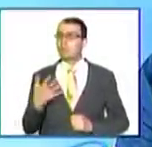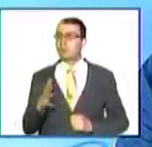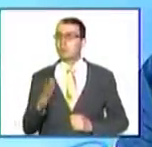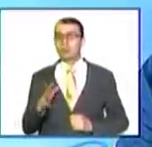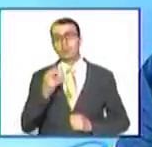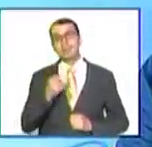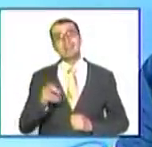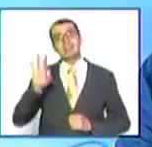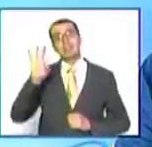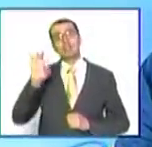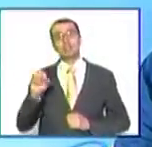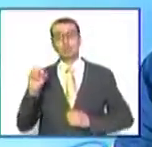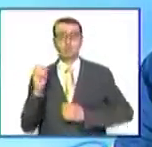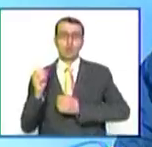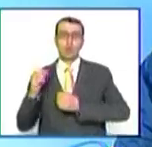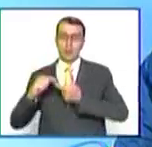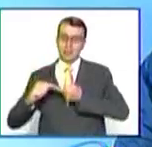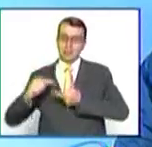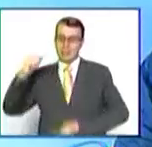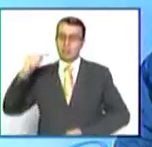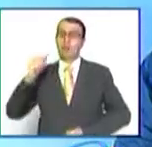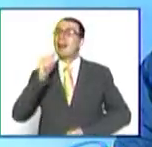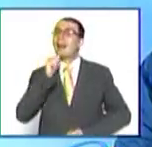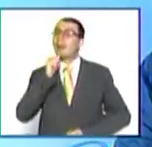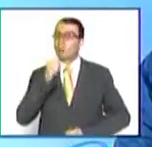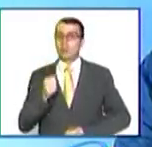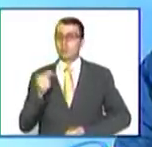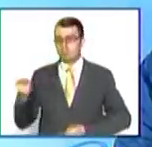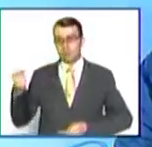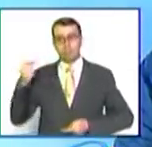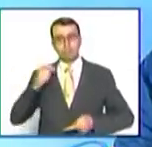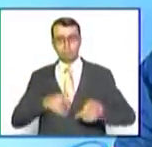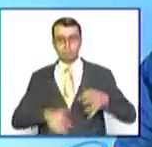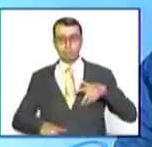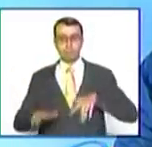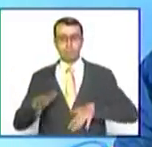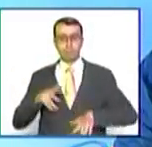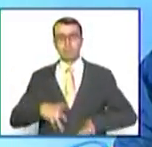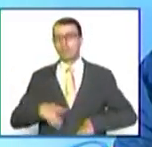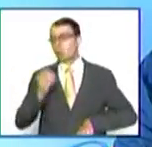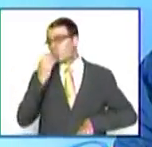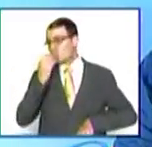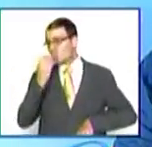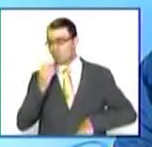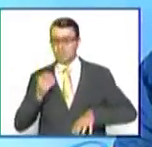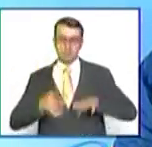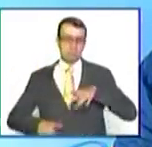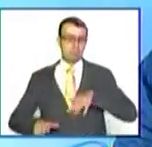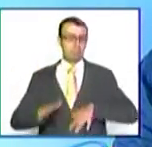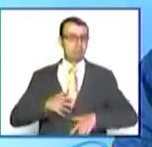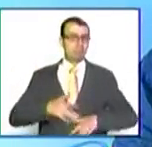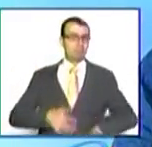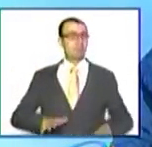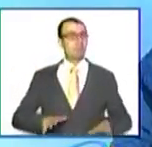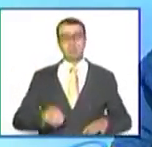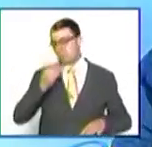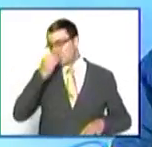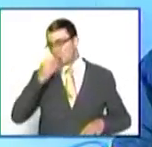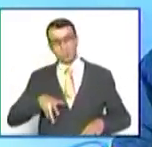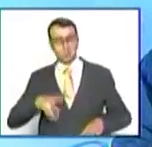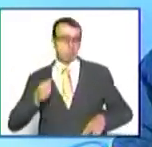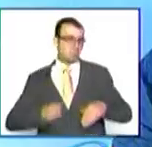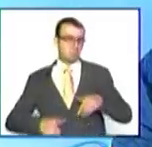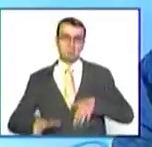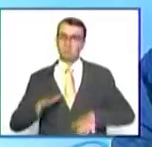linfa. Y por la linfa van desechos, van alimentos, van proteínas. Y muchas